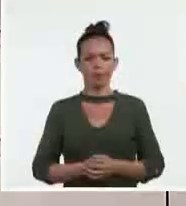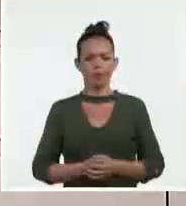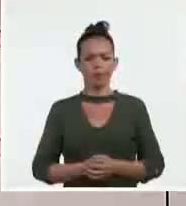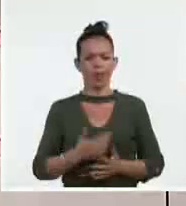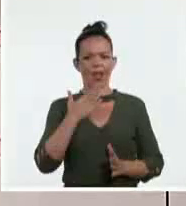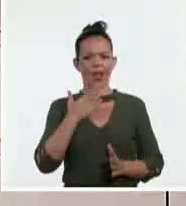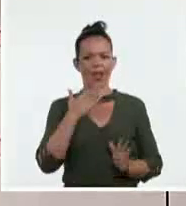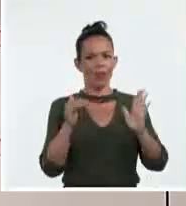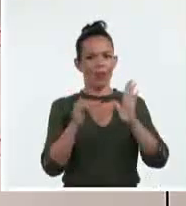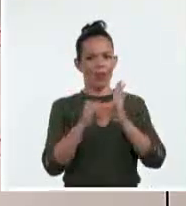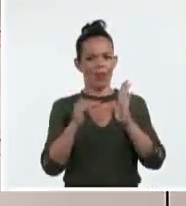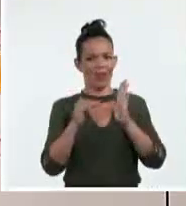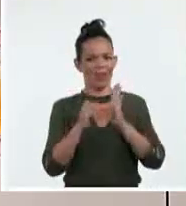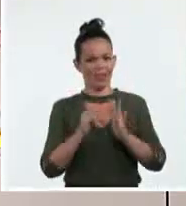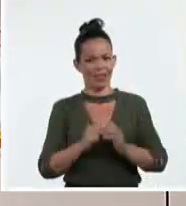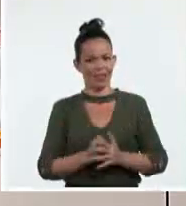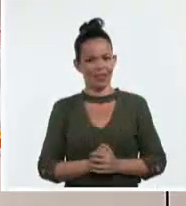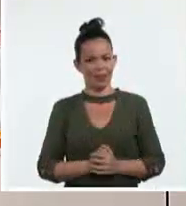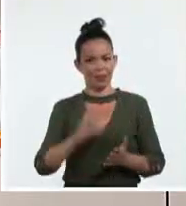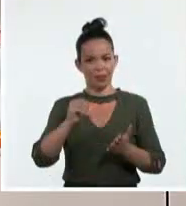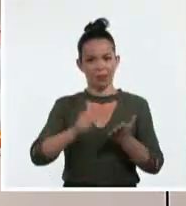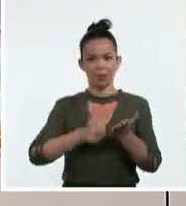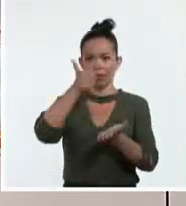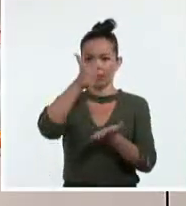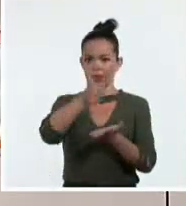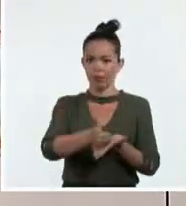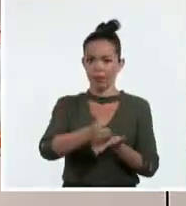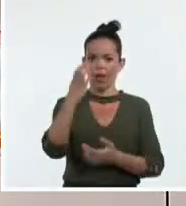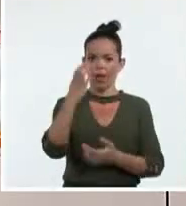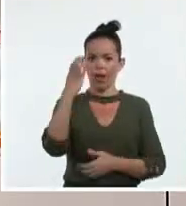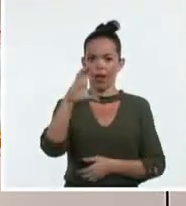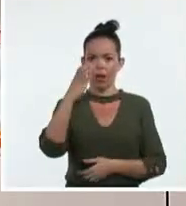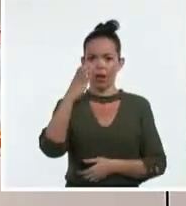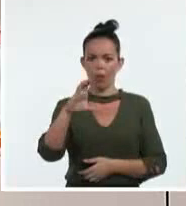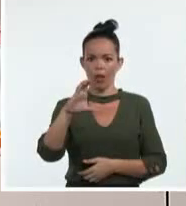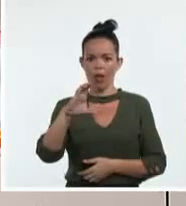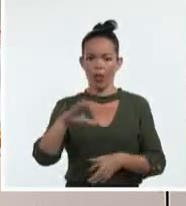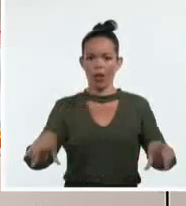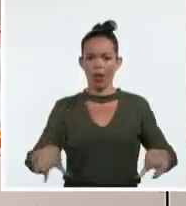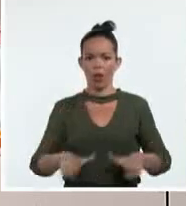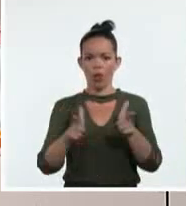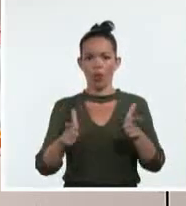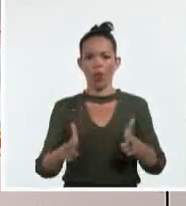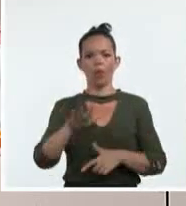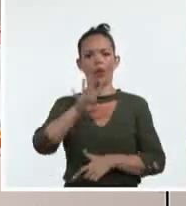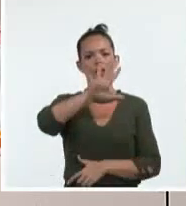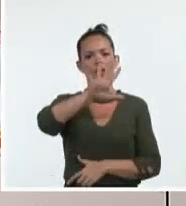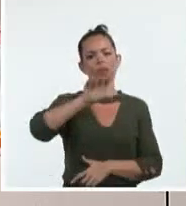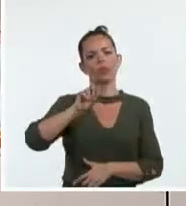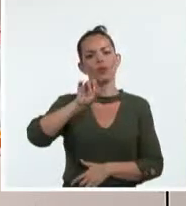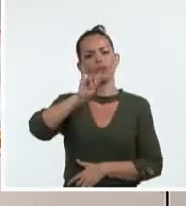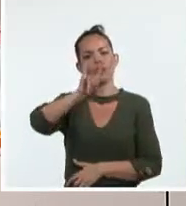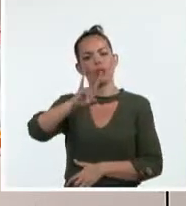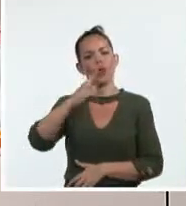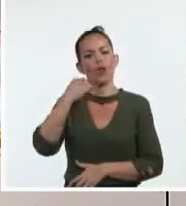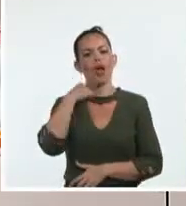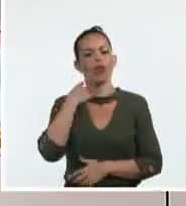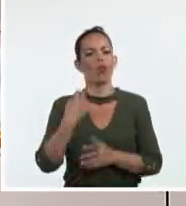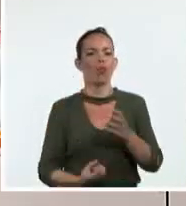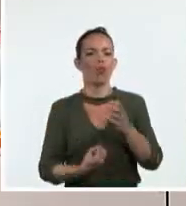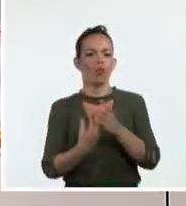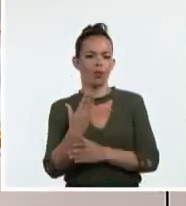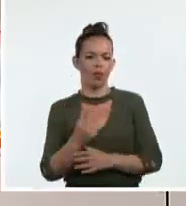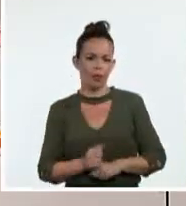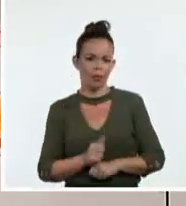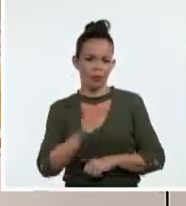Buenas tardes. La ciudad de Camagüey cumple hoy 509 años de fundada. El presidente de la República,